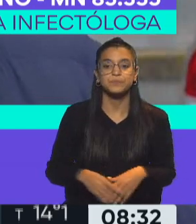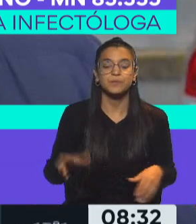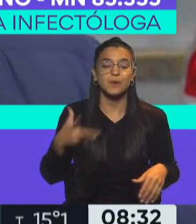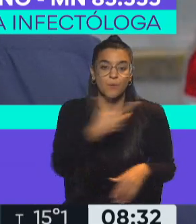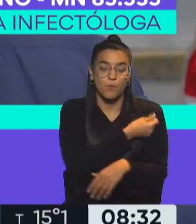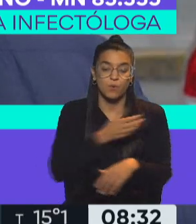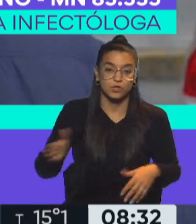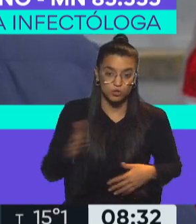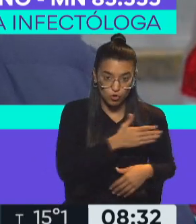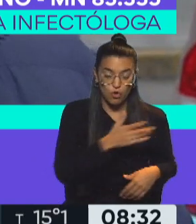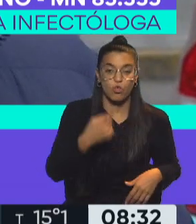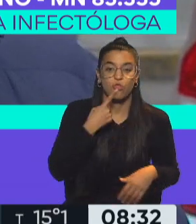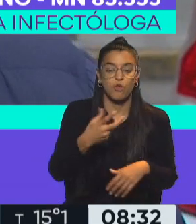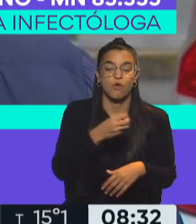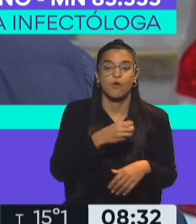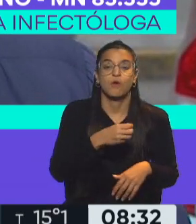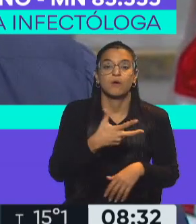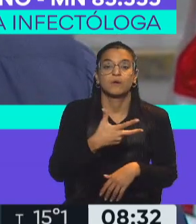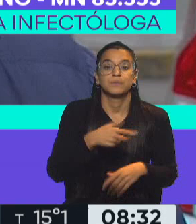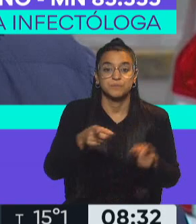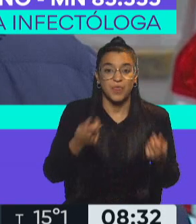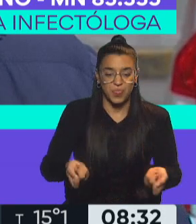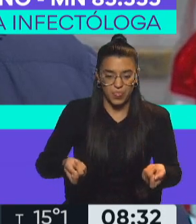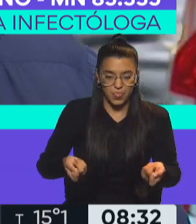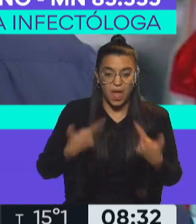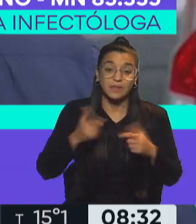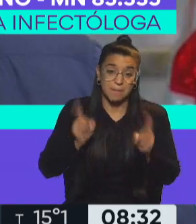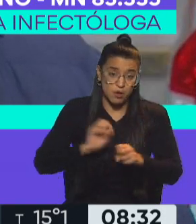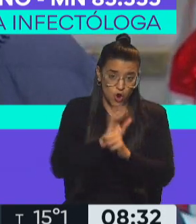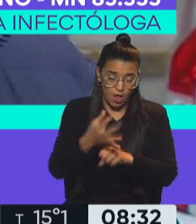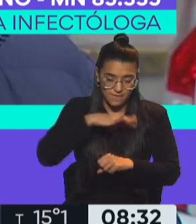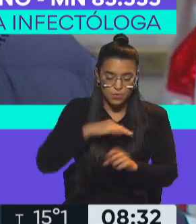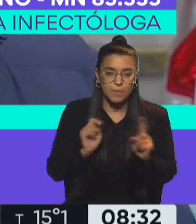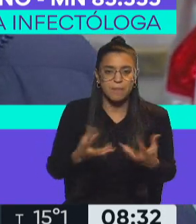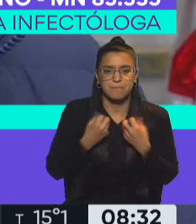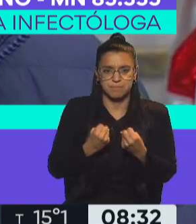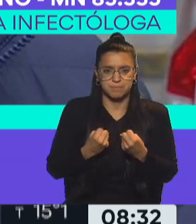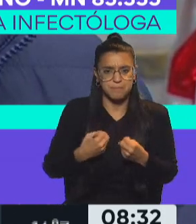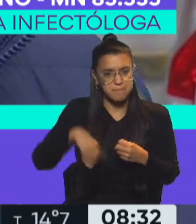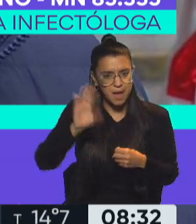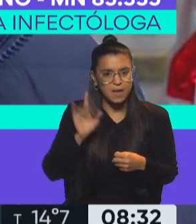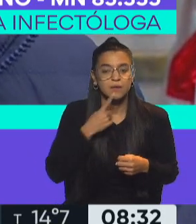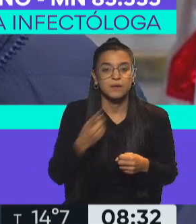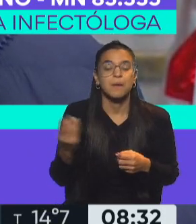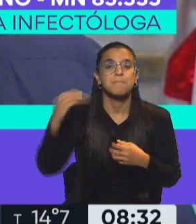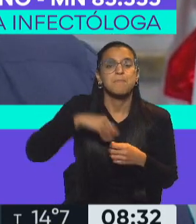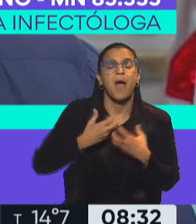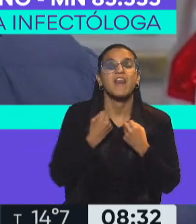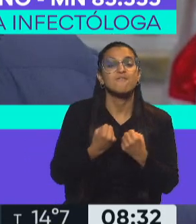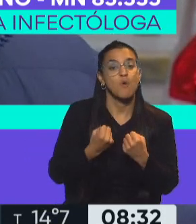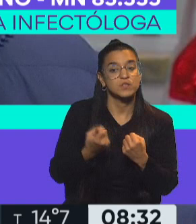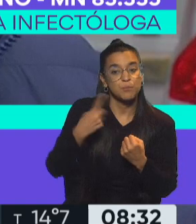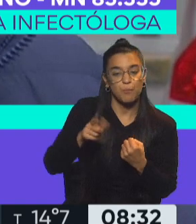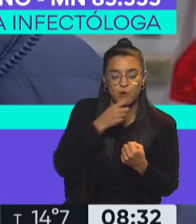vacuna, inclusive la infección más la vacuna, provee mayor inmunidad, ¿está bien? Y la amplía, pero no quiere decir,